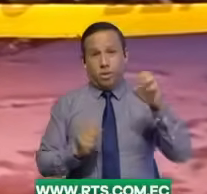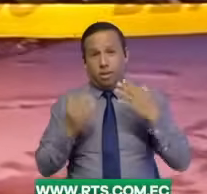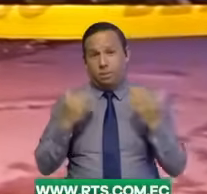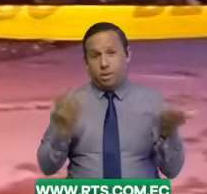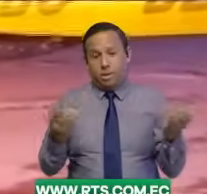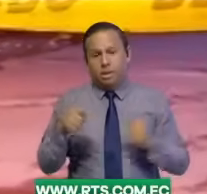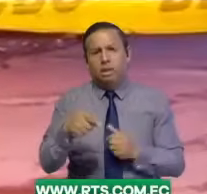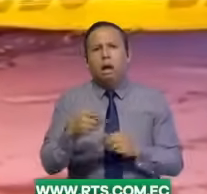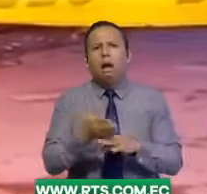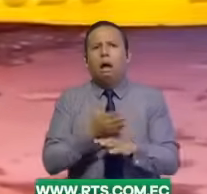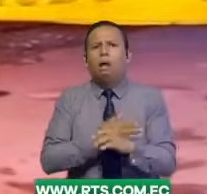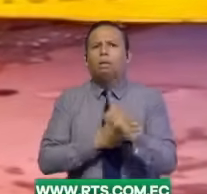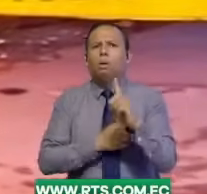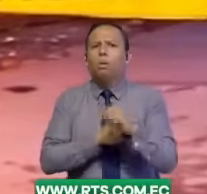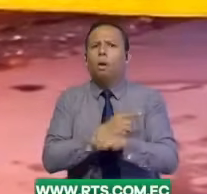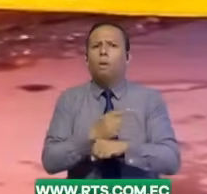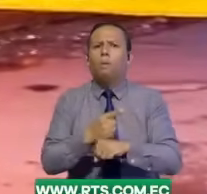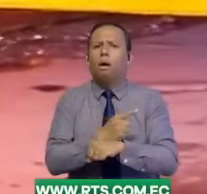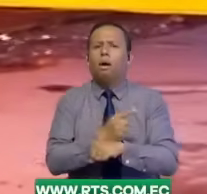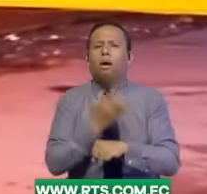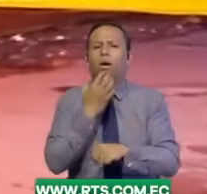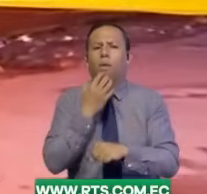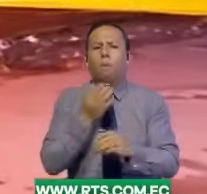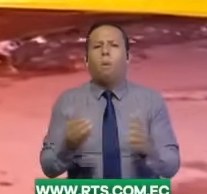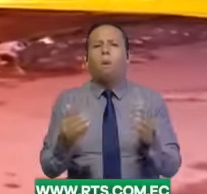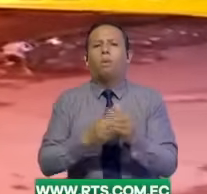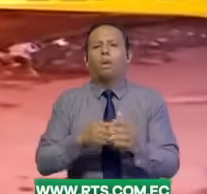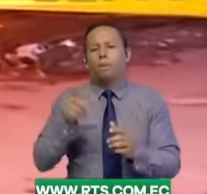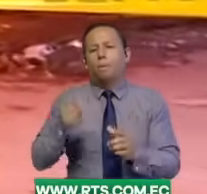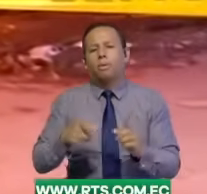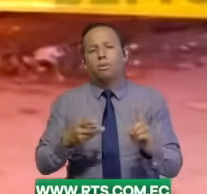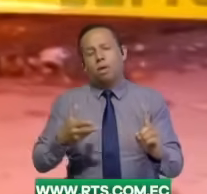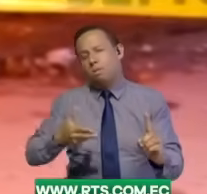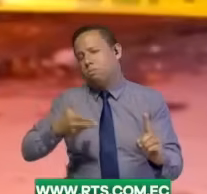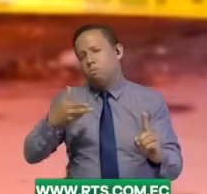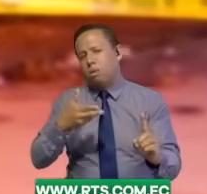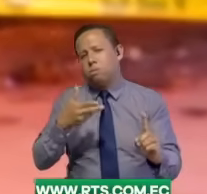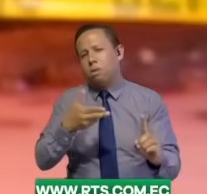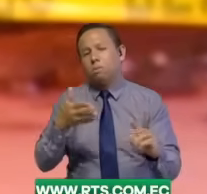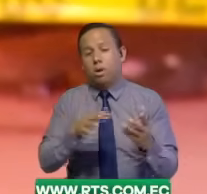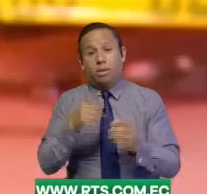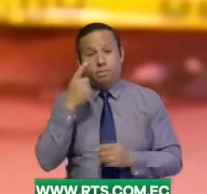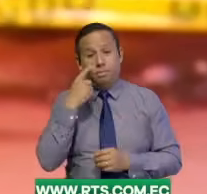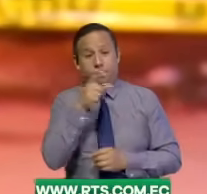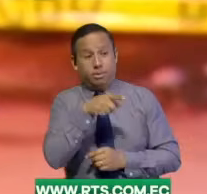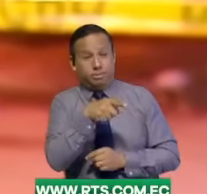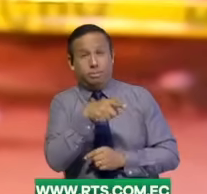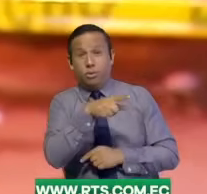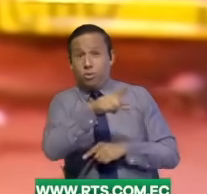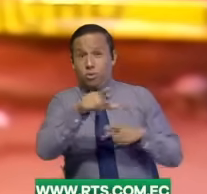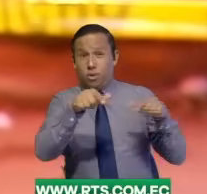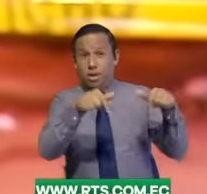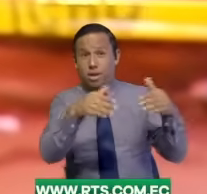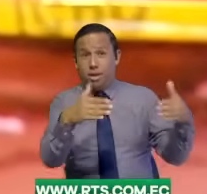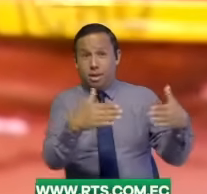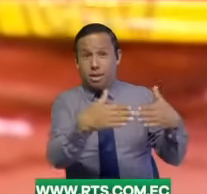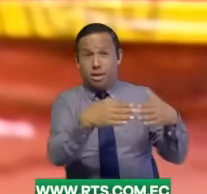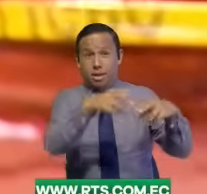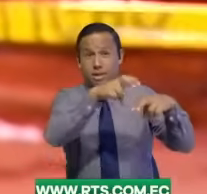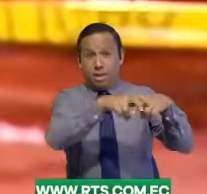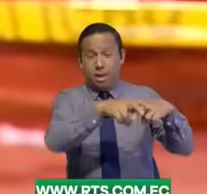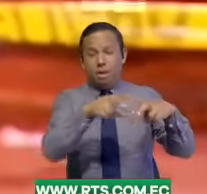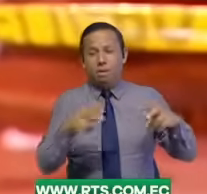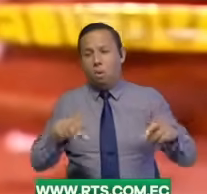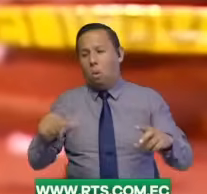ha registrado un nuevo caso de sicariato. En esa ocasión, un ciudadano que se encontraba en aquella esquina, sentado, de